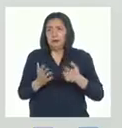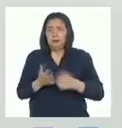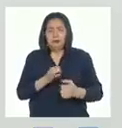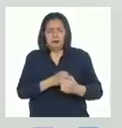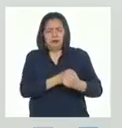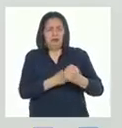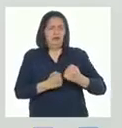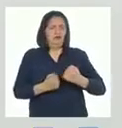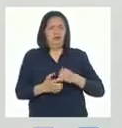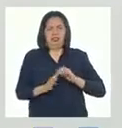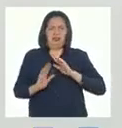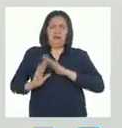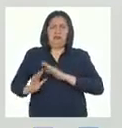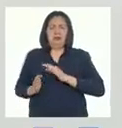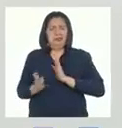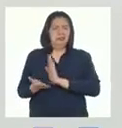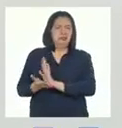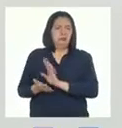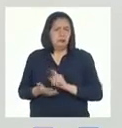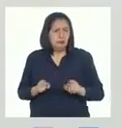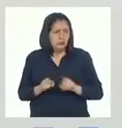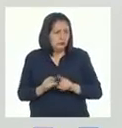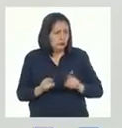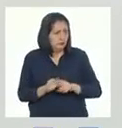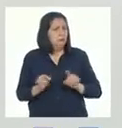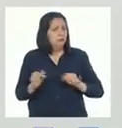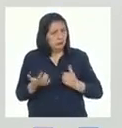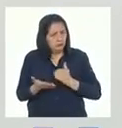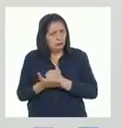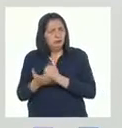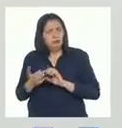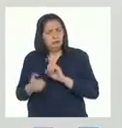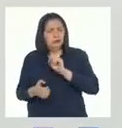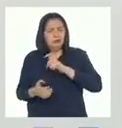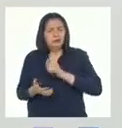de poder y la discriminación, pero también la solidaridad y